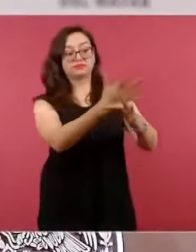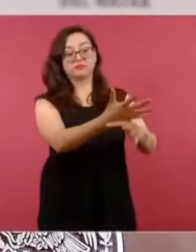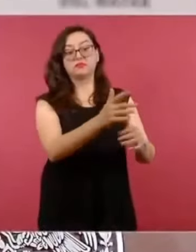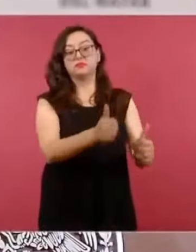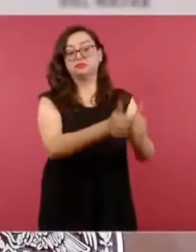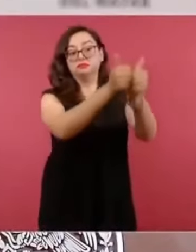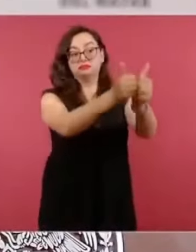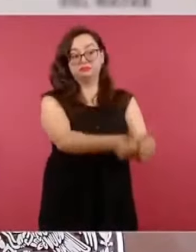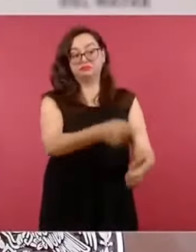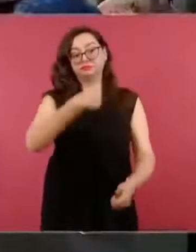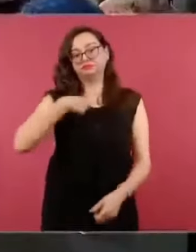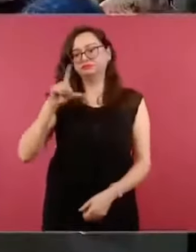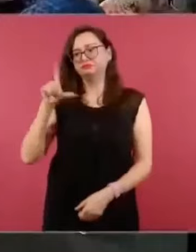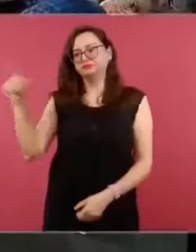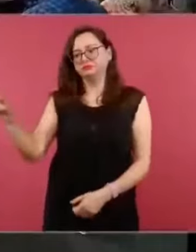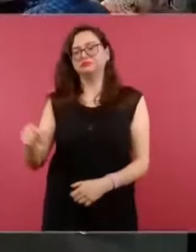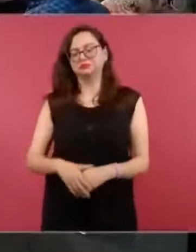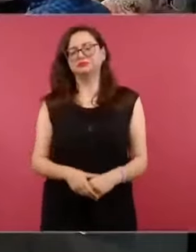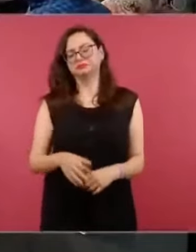4 meses.